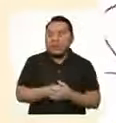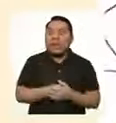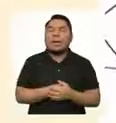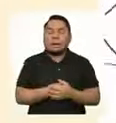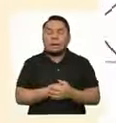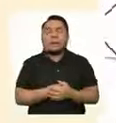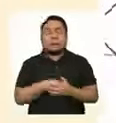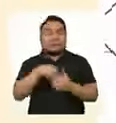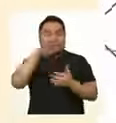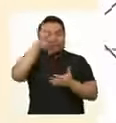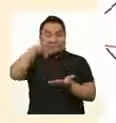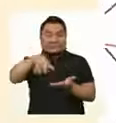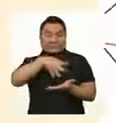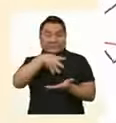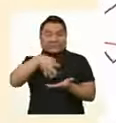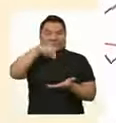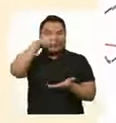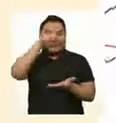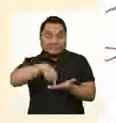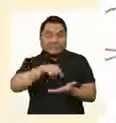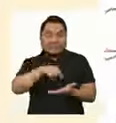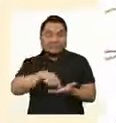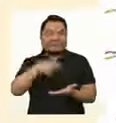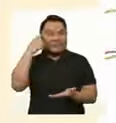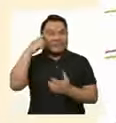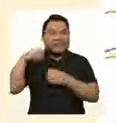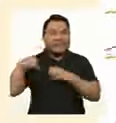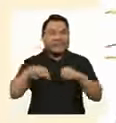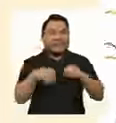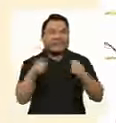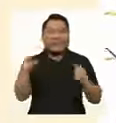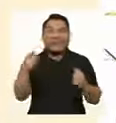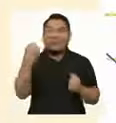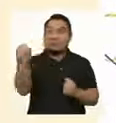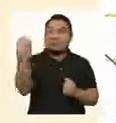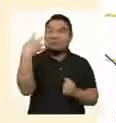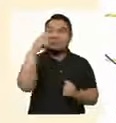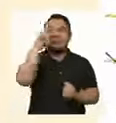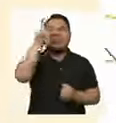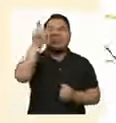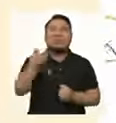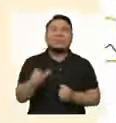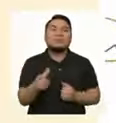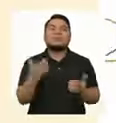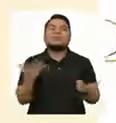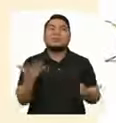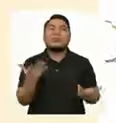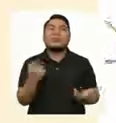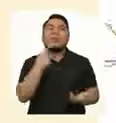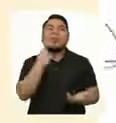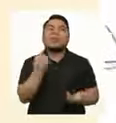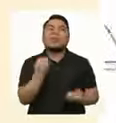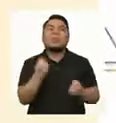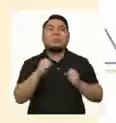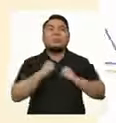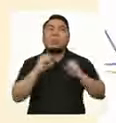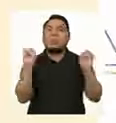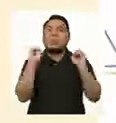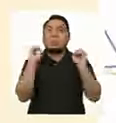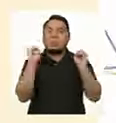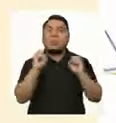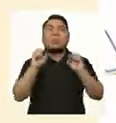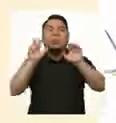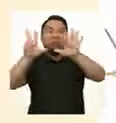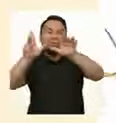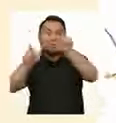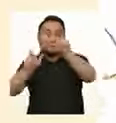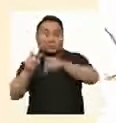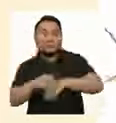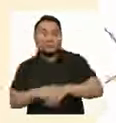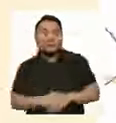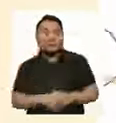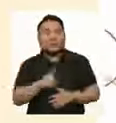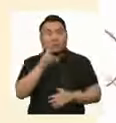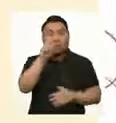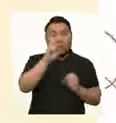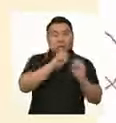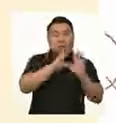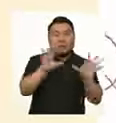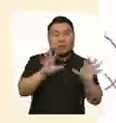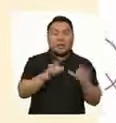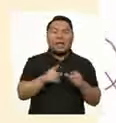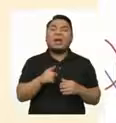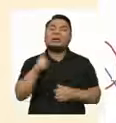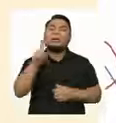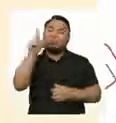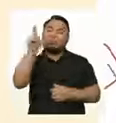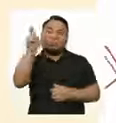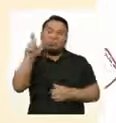de conteo tenemos que no realiza actividad física ningún día, 8 rayitas. Un día a la semana, 6